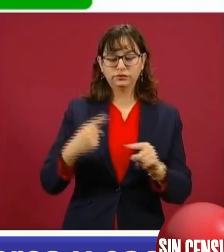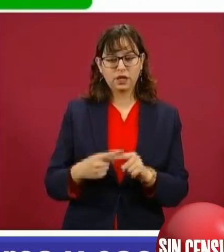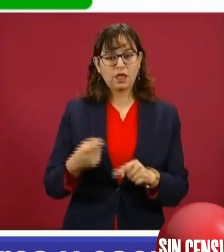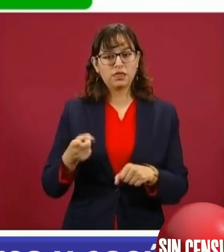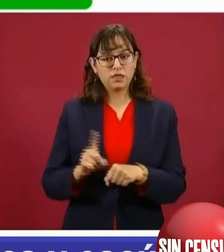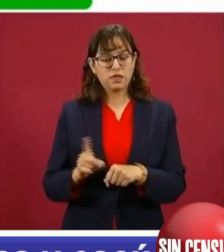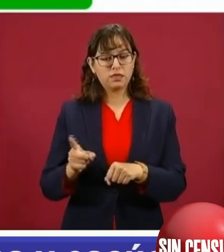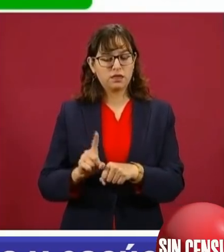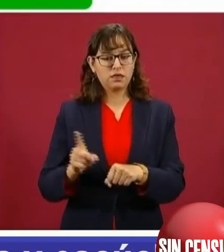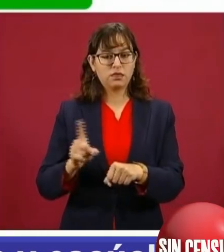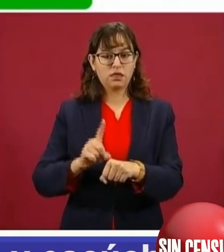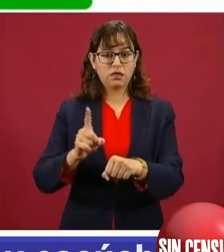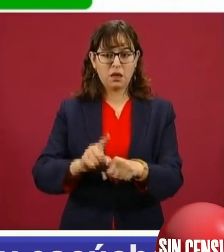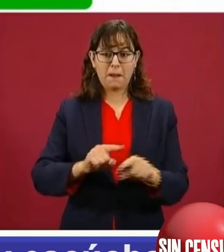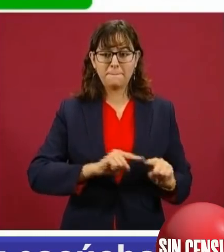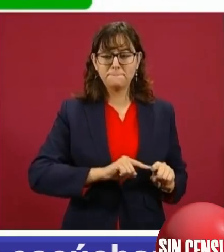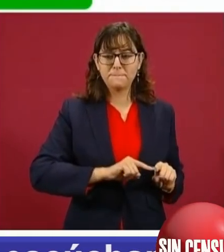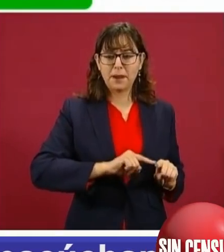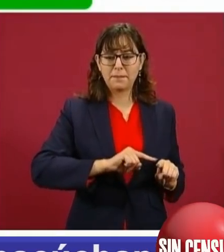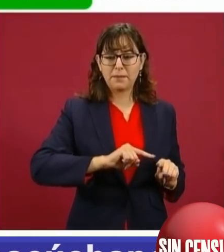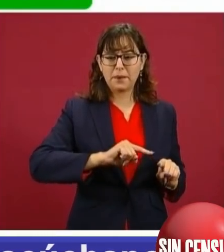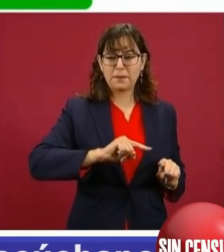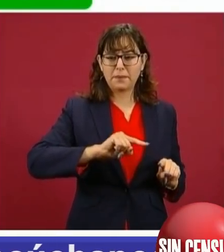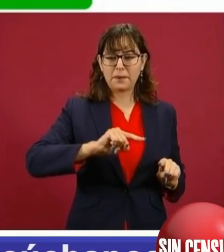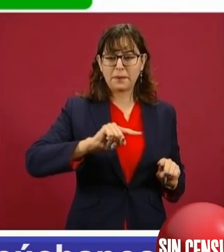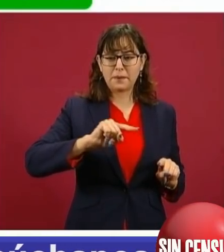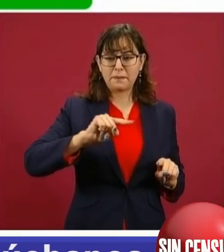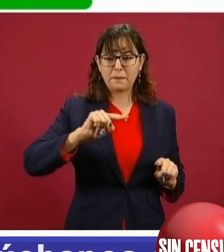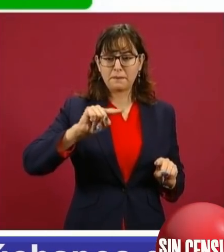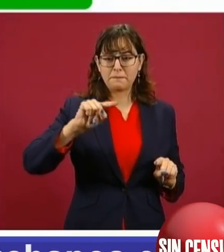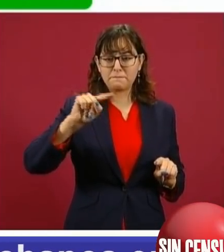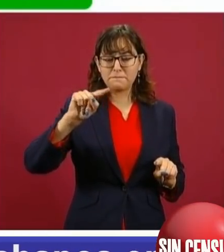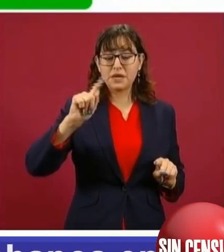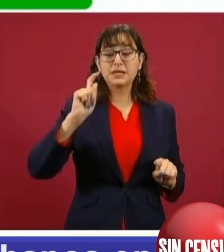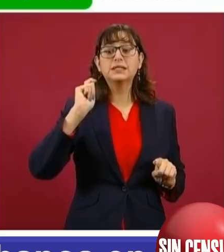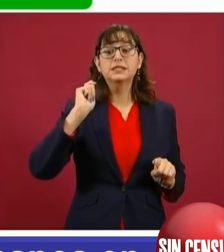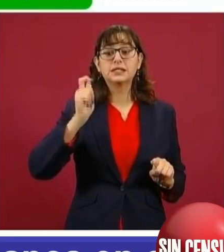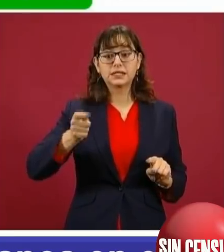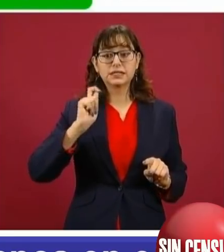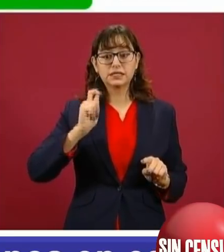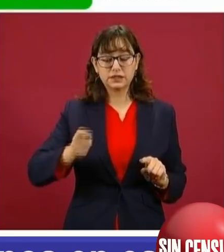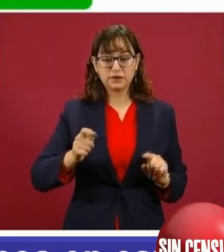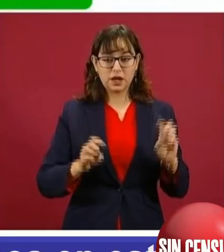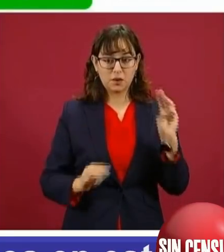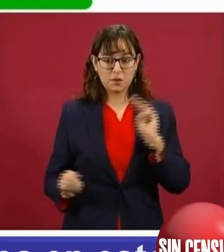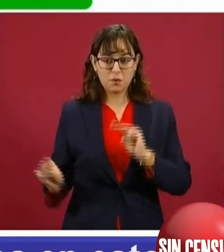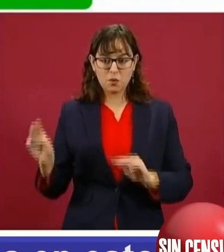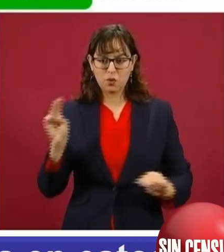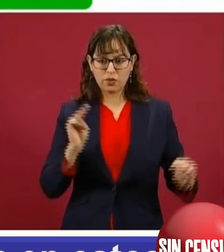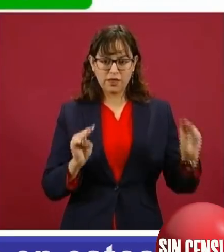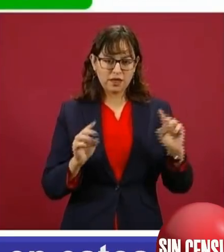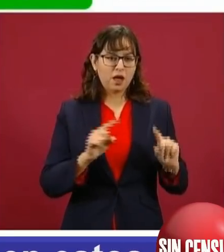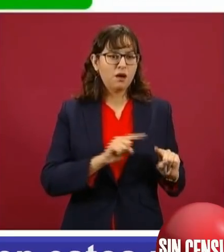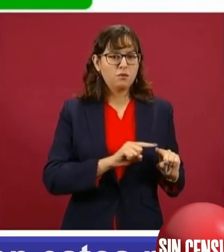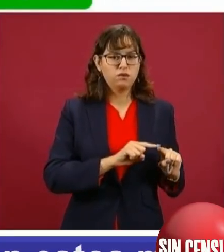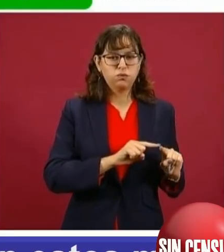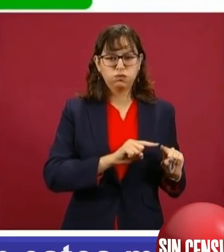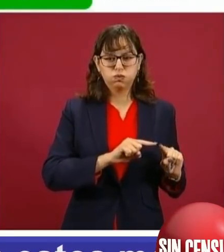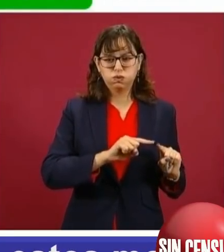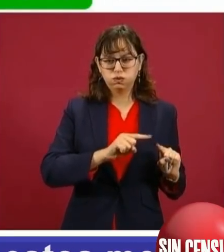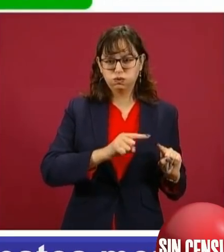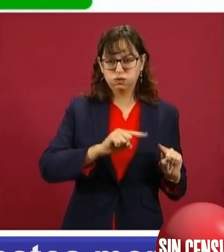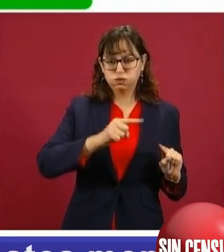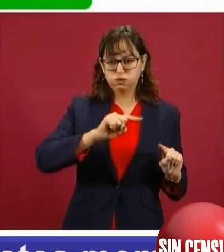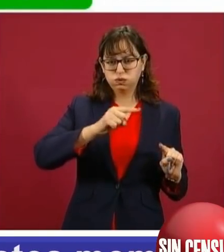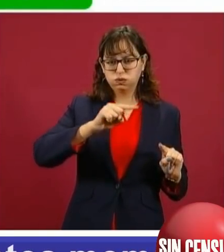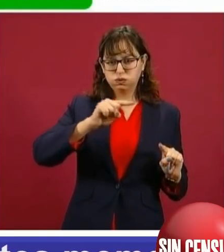cada día. Entre más sube la curva, es una suerte de una montaña, entre más alta es esta